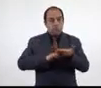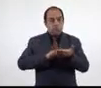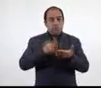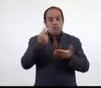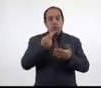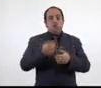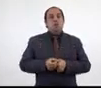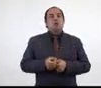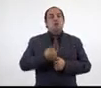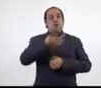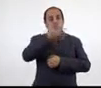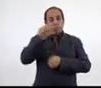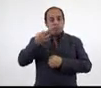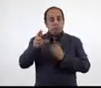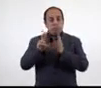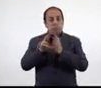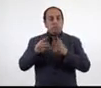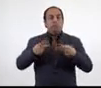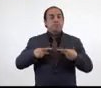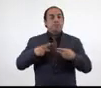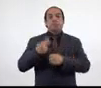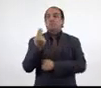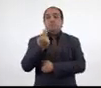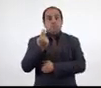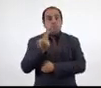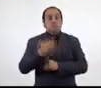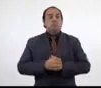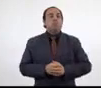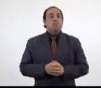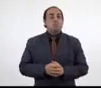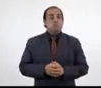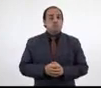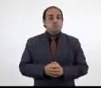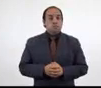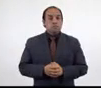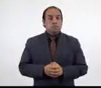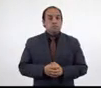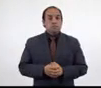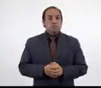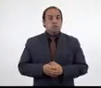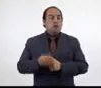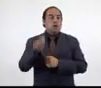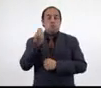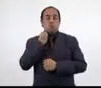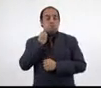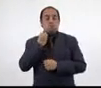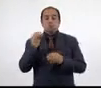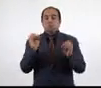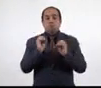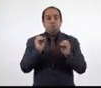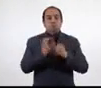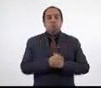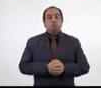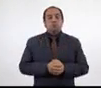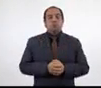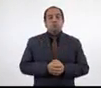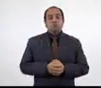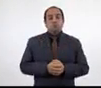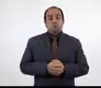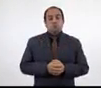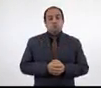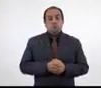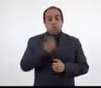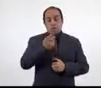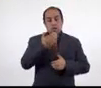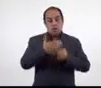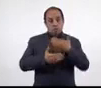identificación de la persona, no se requiere cuestiones de abogados ni en ese sentido, es un